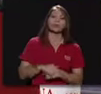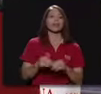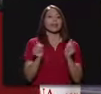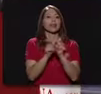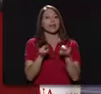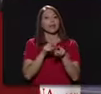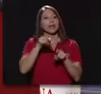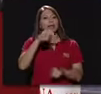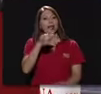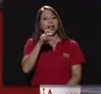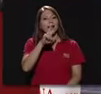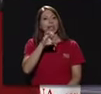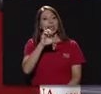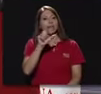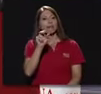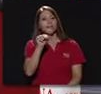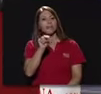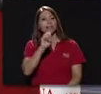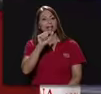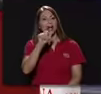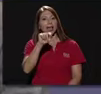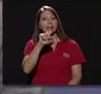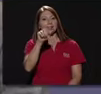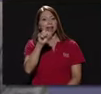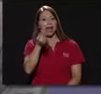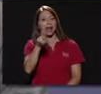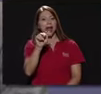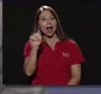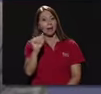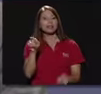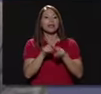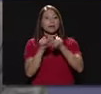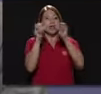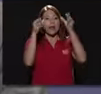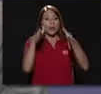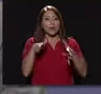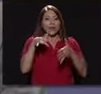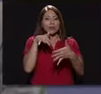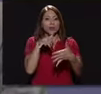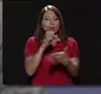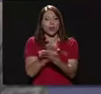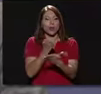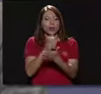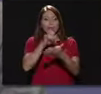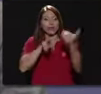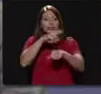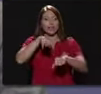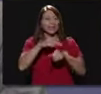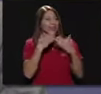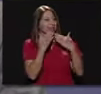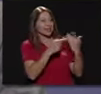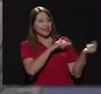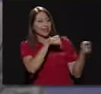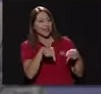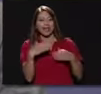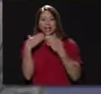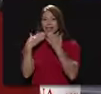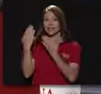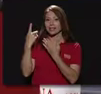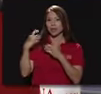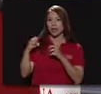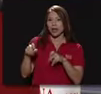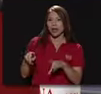nos acompaña Greyvin Salazar Álvarez, quien también es académico de la Escuela de Economía de la Universidad Nacional. Gracias por estar con nosotros. Muchas gracias por el